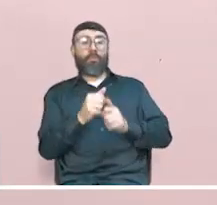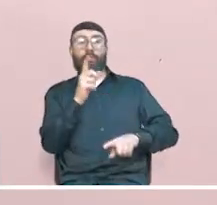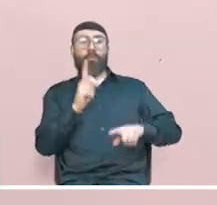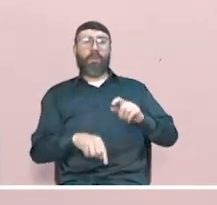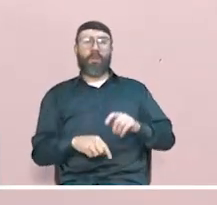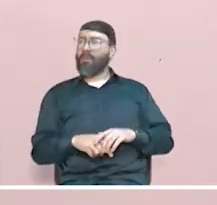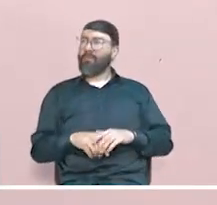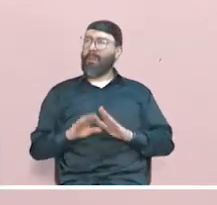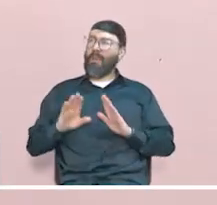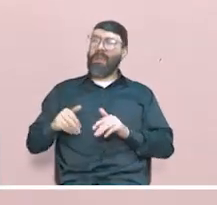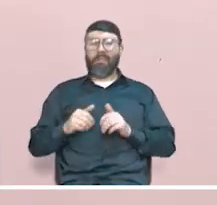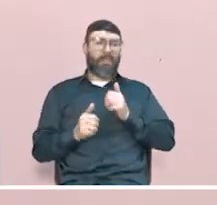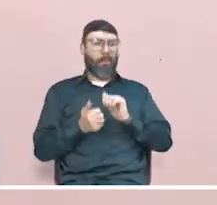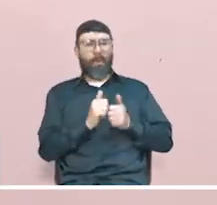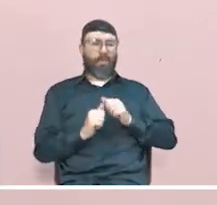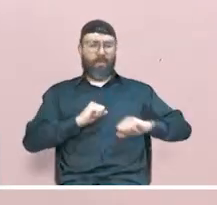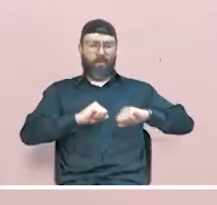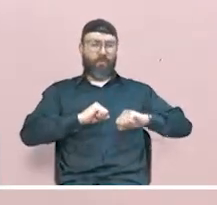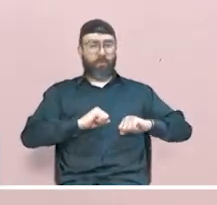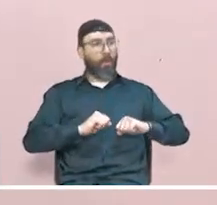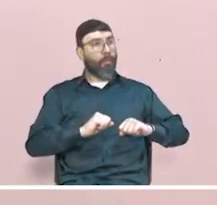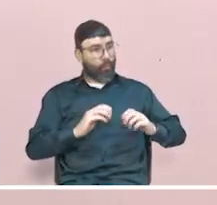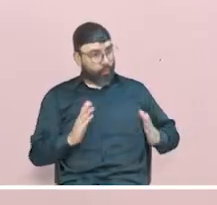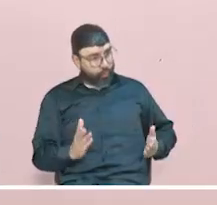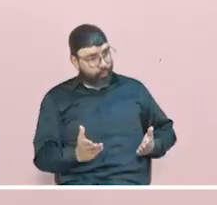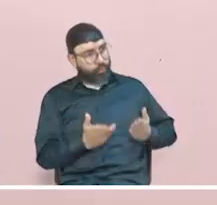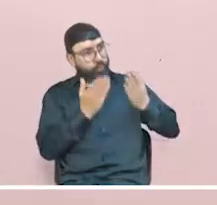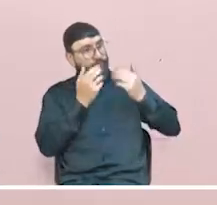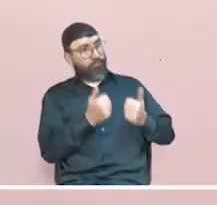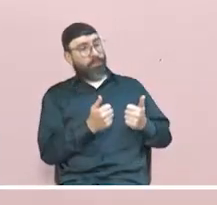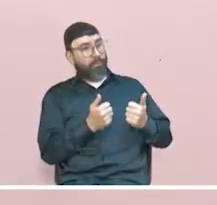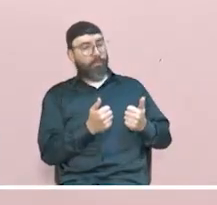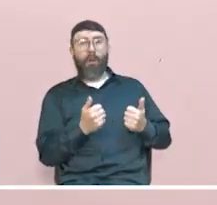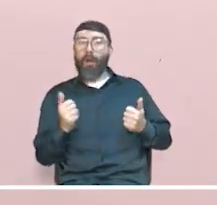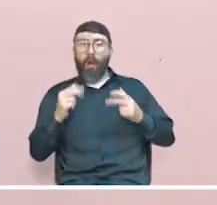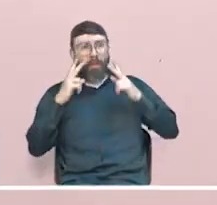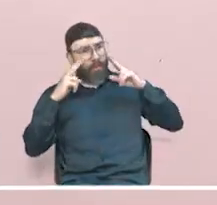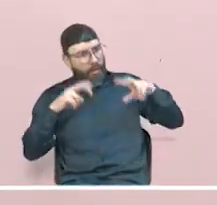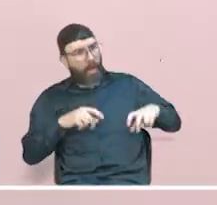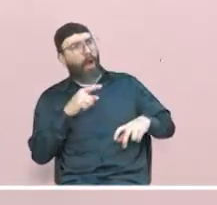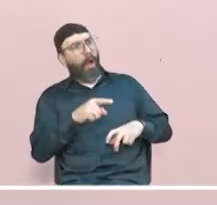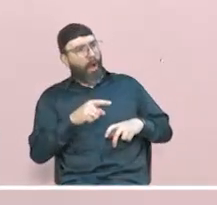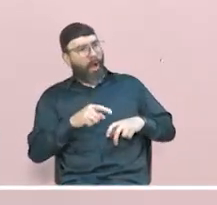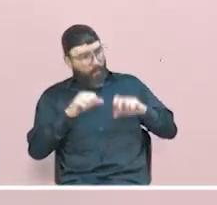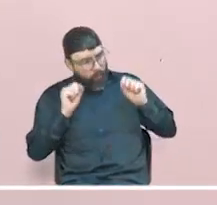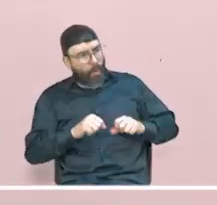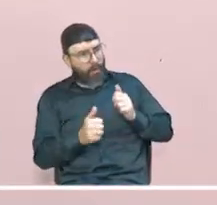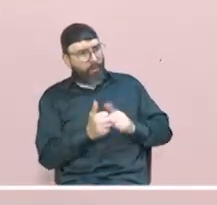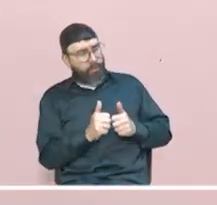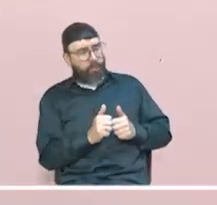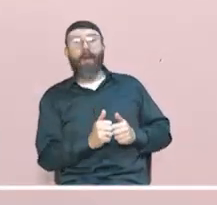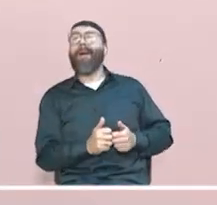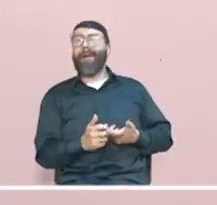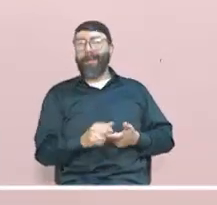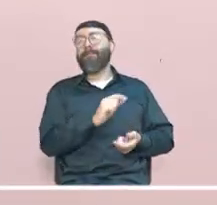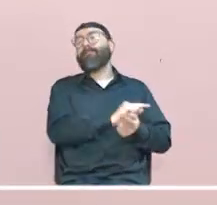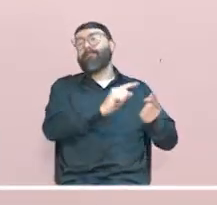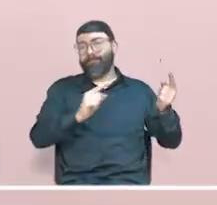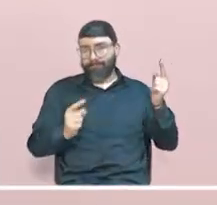hicieron y la evolución fue muy buena, y eso fue lo que puso a pensar a muchos investigadores hasta dónde estábamos o se estaba